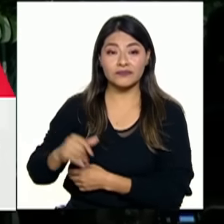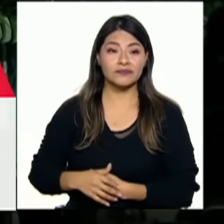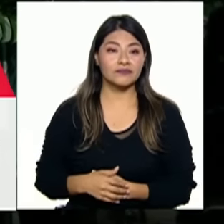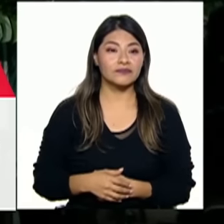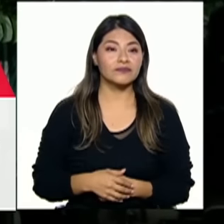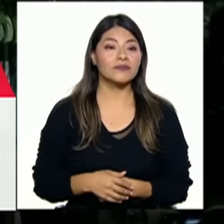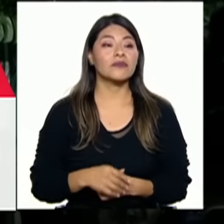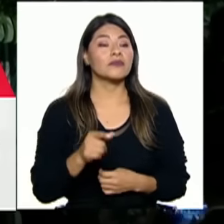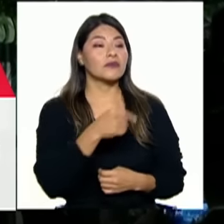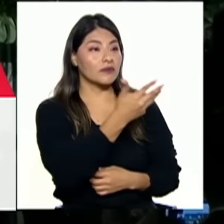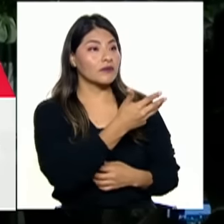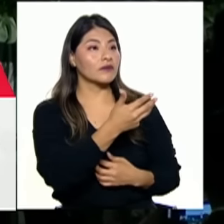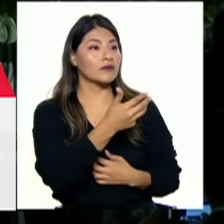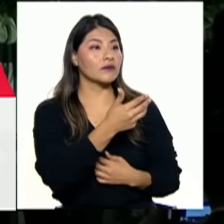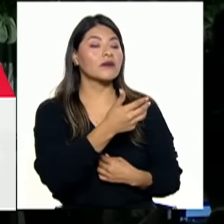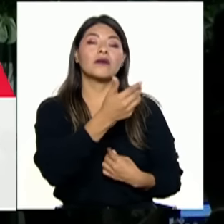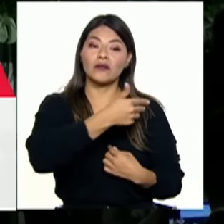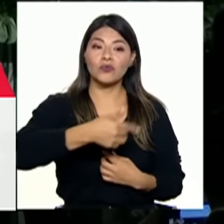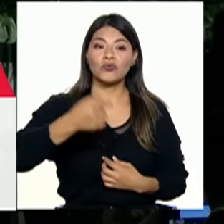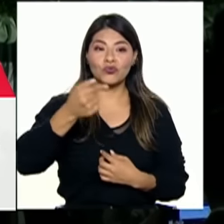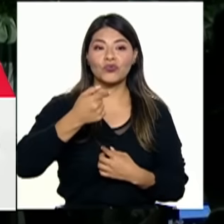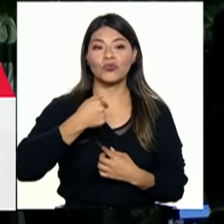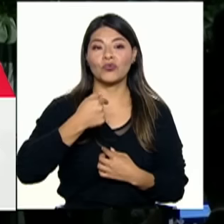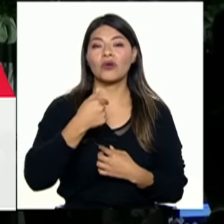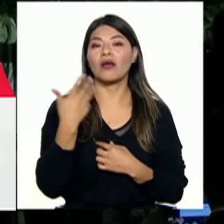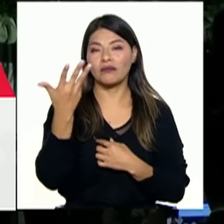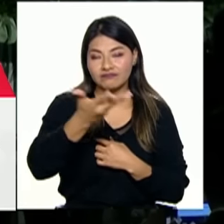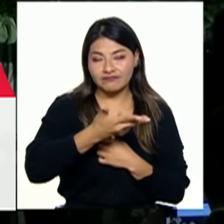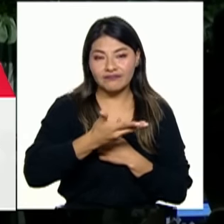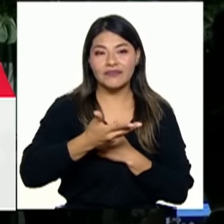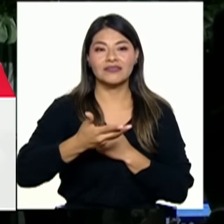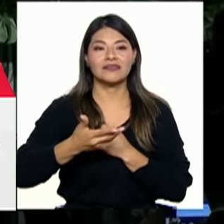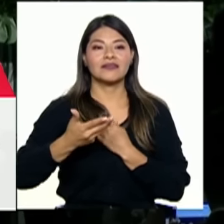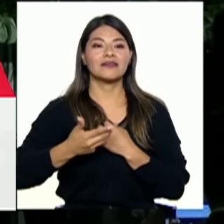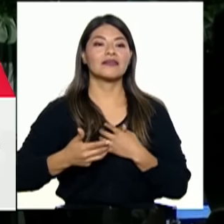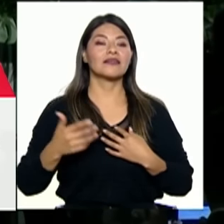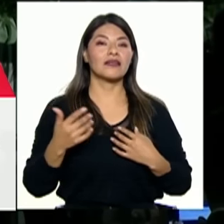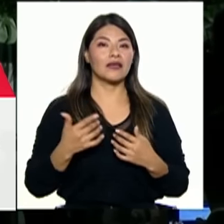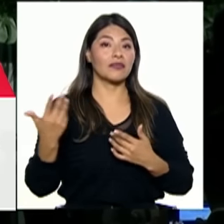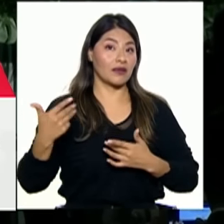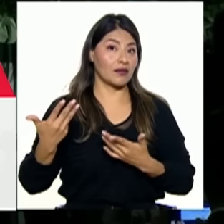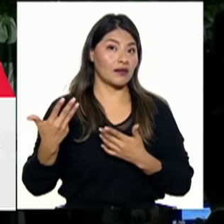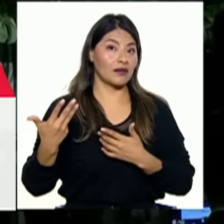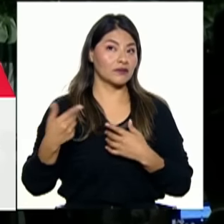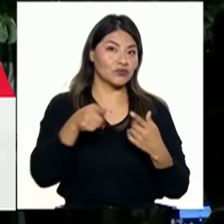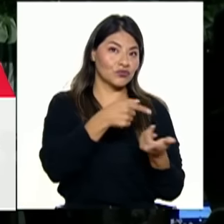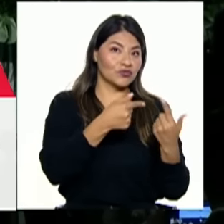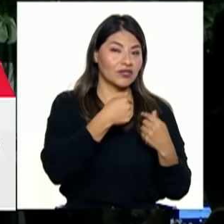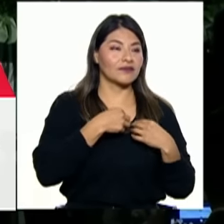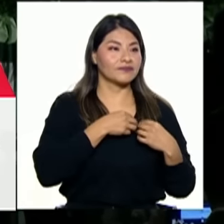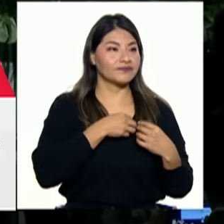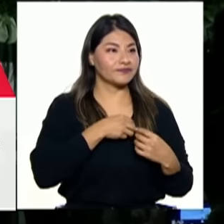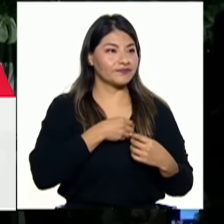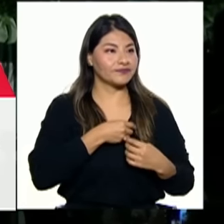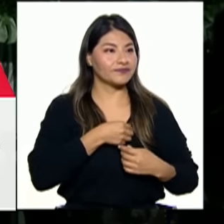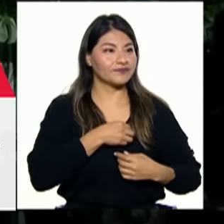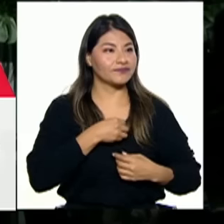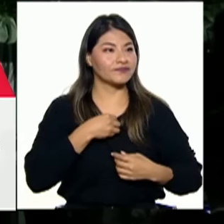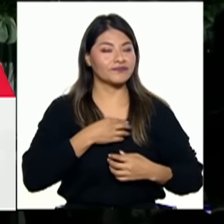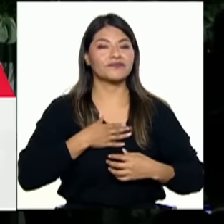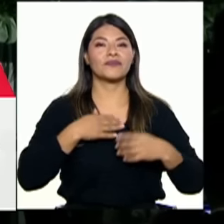Felipe James, presidente de la Sociedad Nacional de Industria, estimado Jesús Salazar,